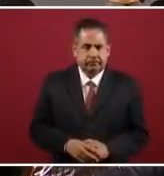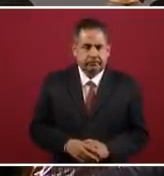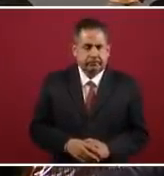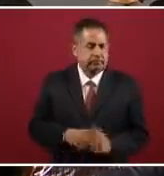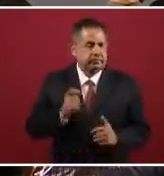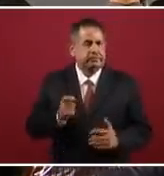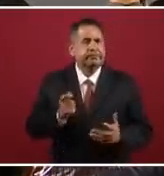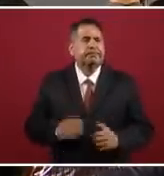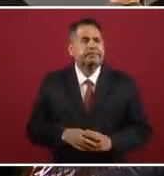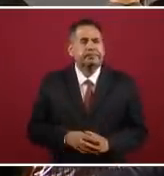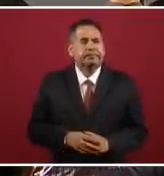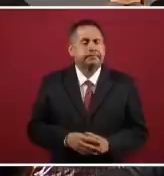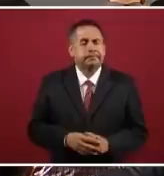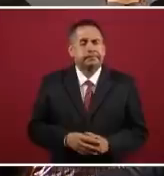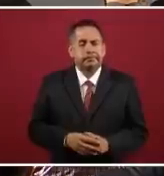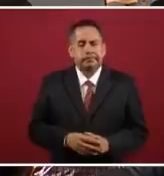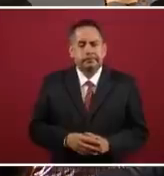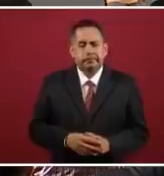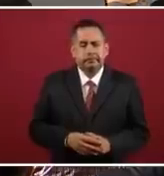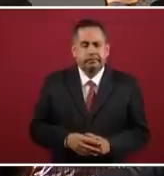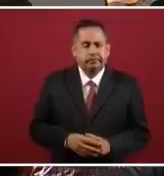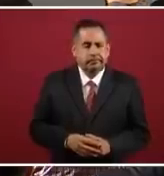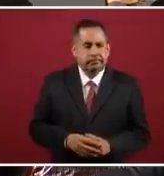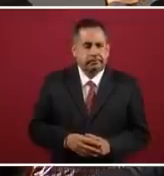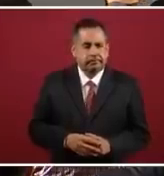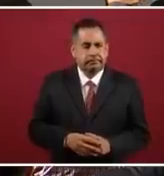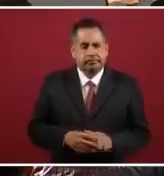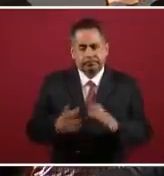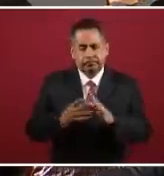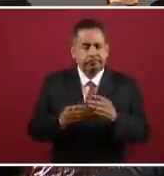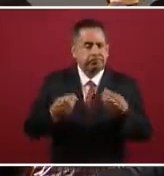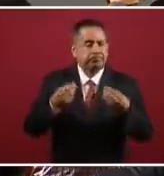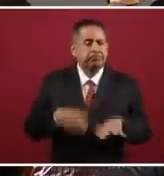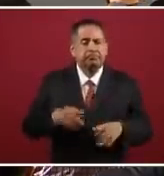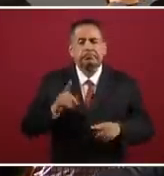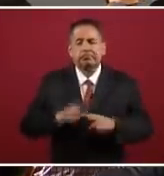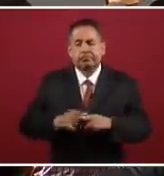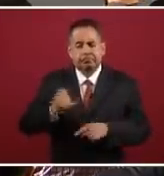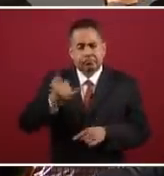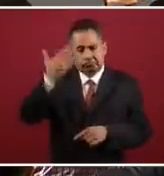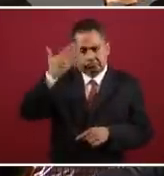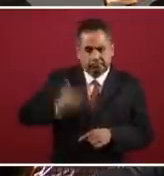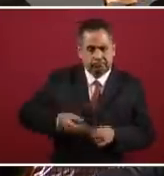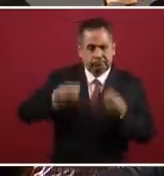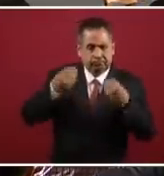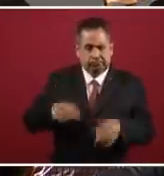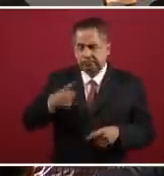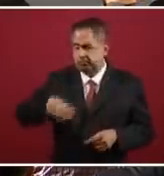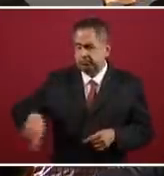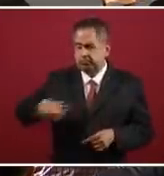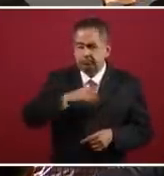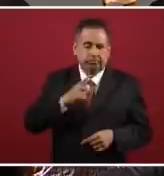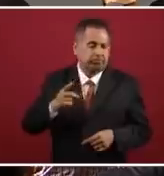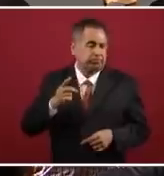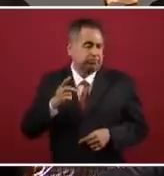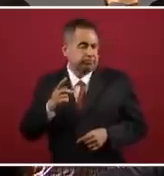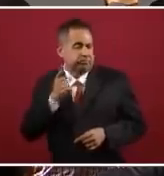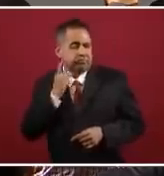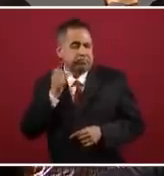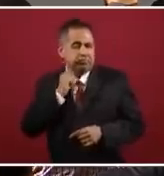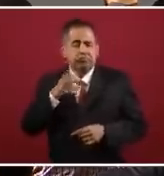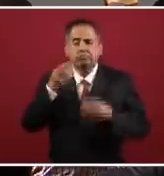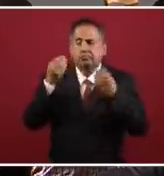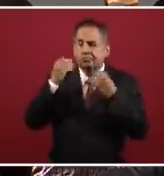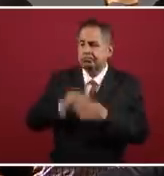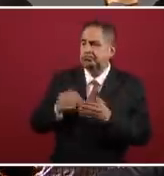Además, no solo se afecta la imagen de los legisladores, se afectan las instituciones.